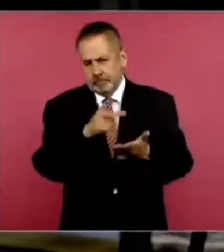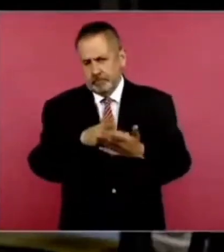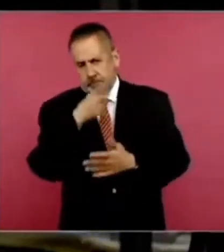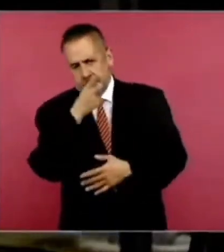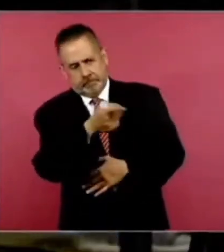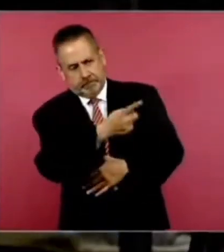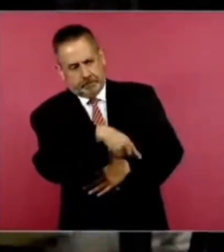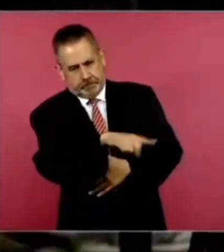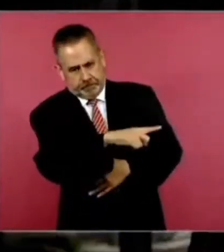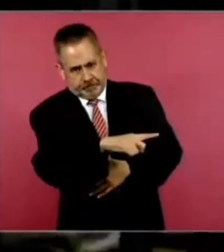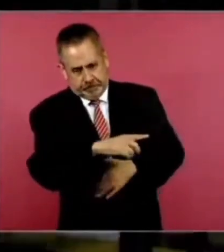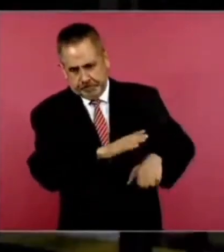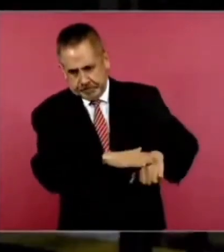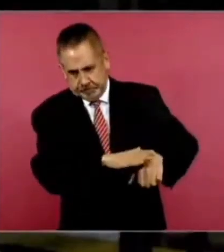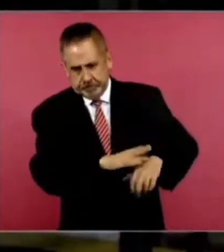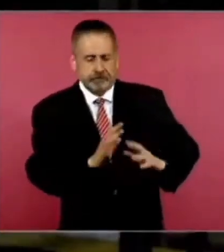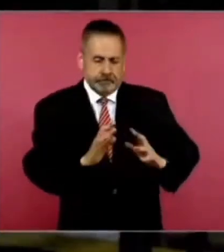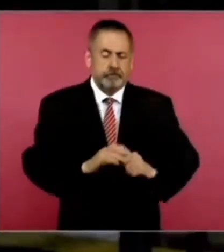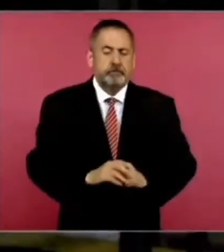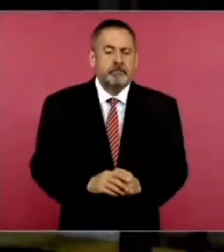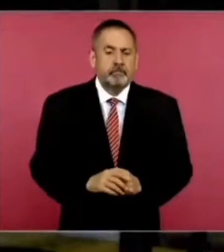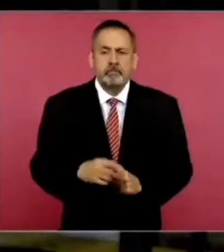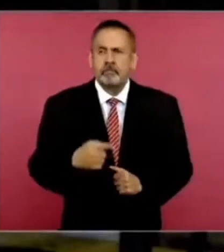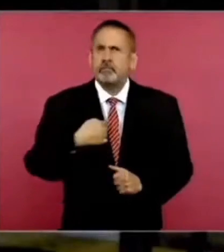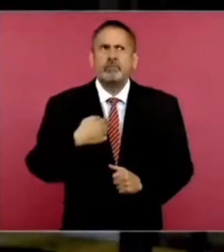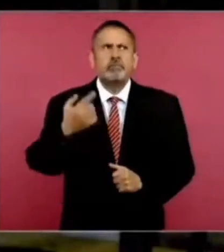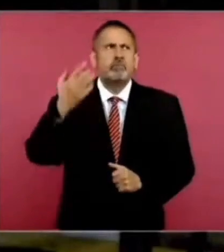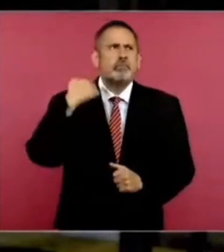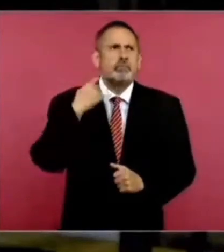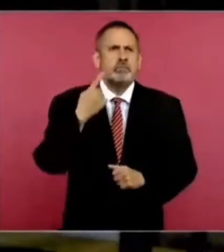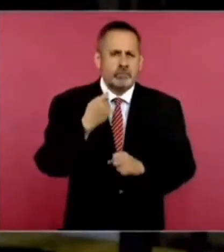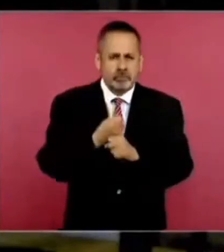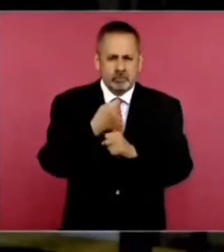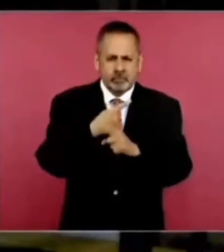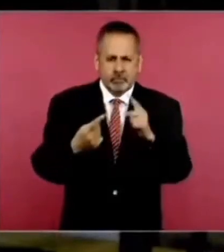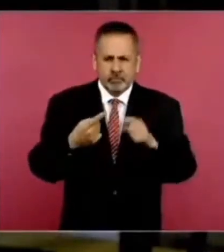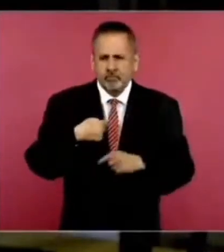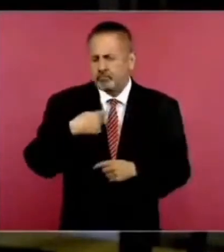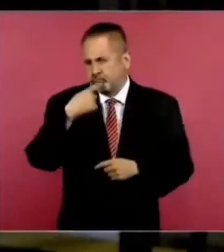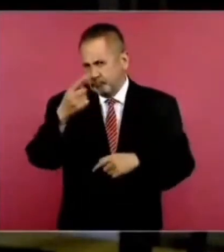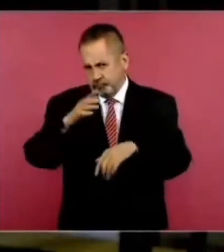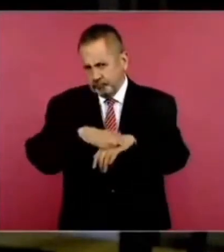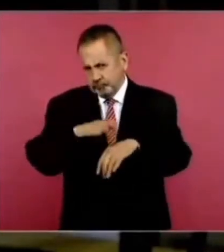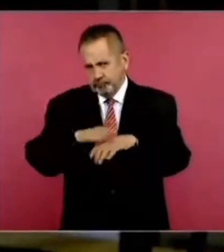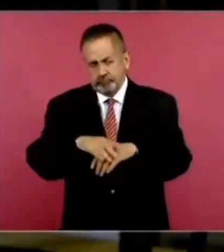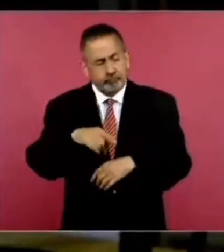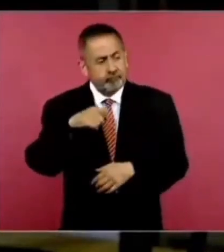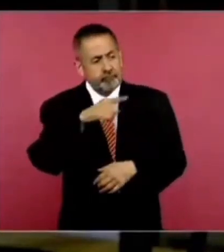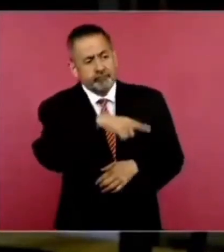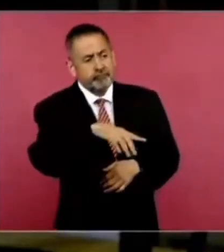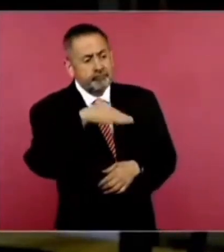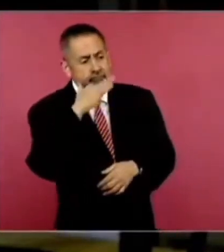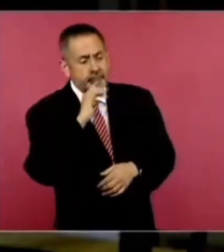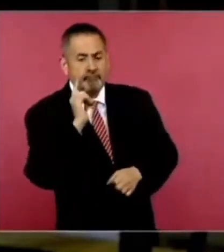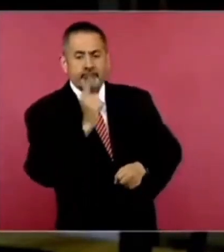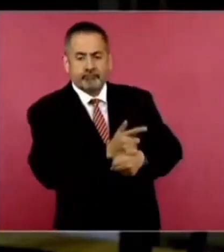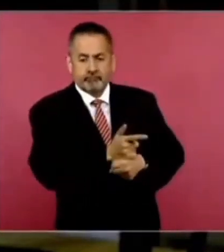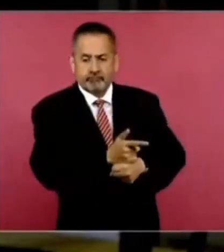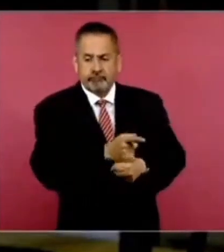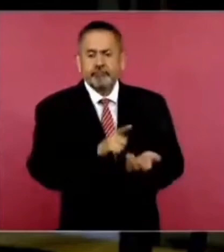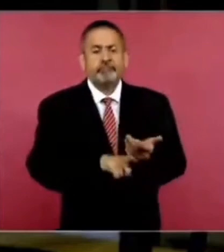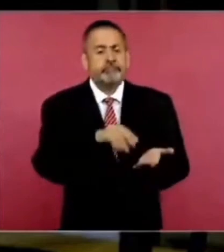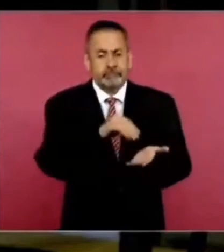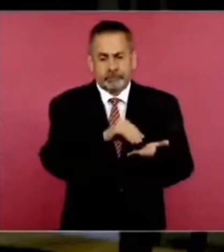modo, en una intervención que hice hace más de un año, creo que un año y medio, aquí le denuncié en este espacio una red de corrupción que descubrimos y que